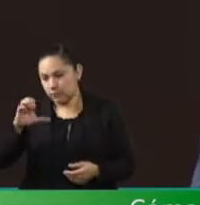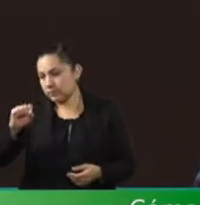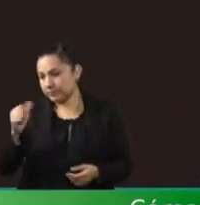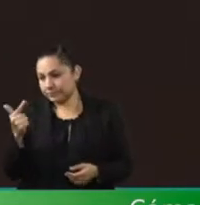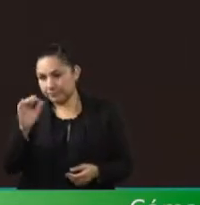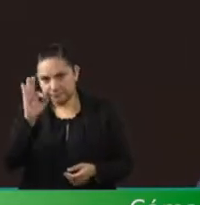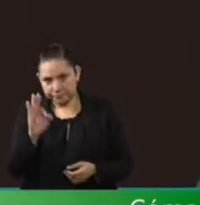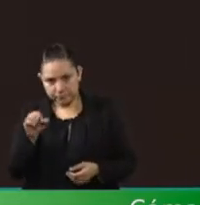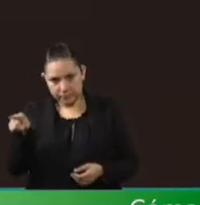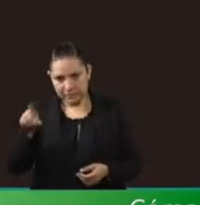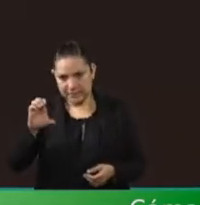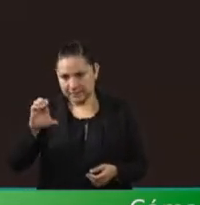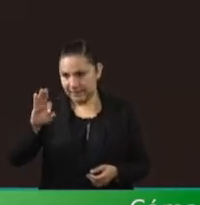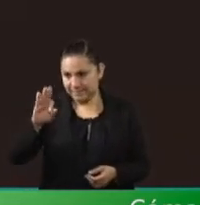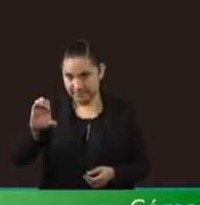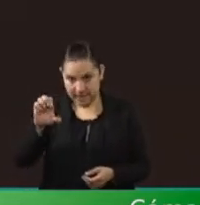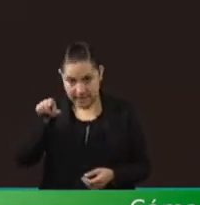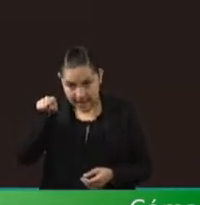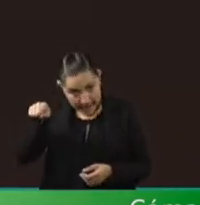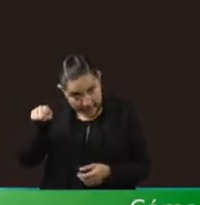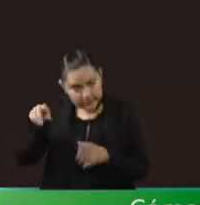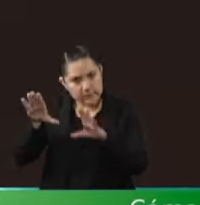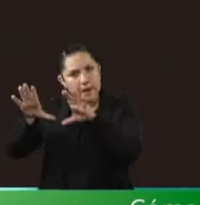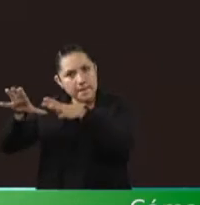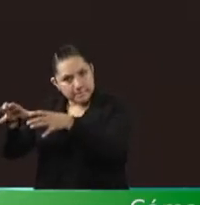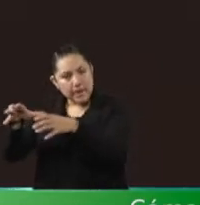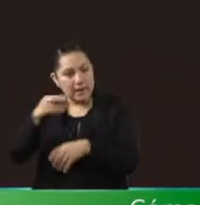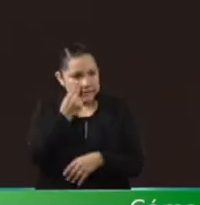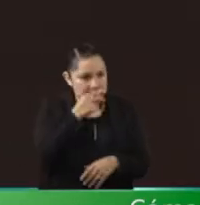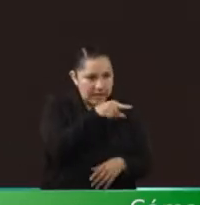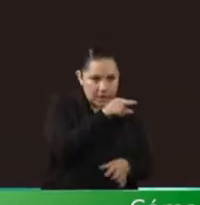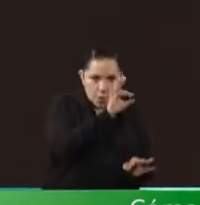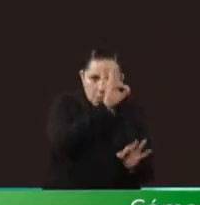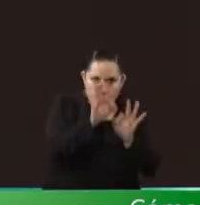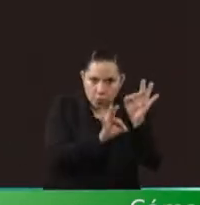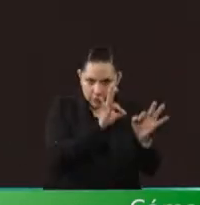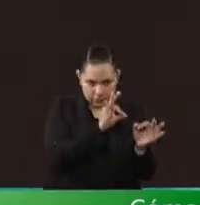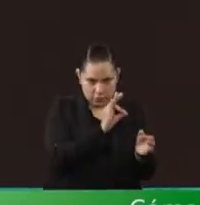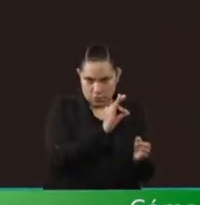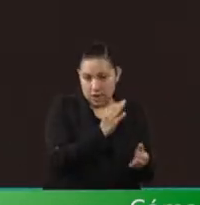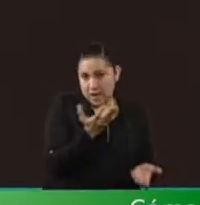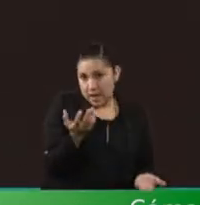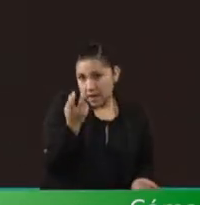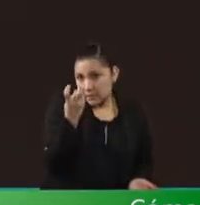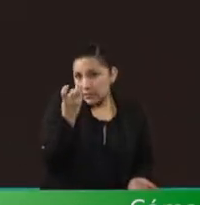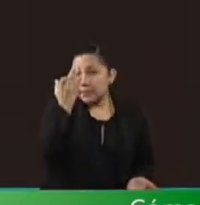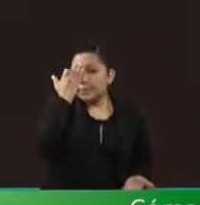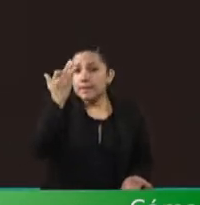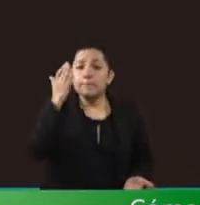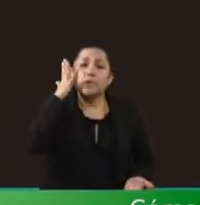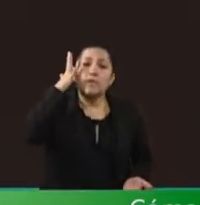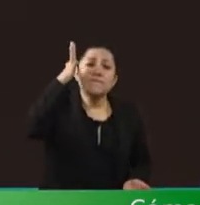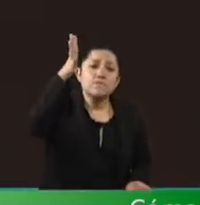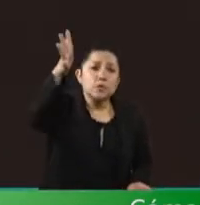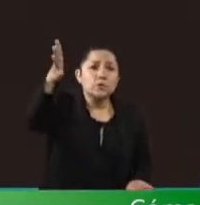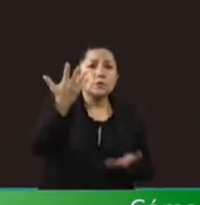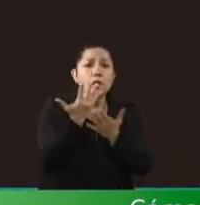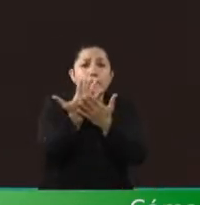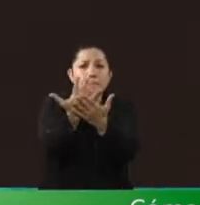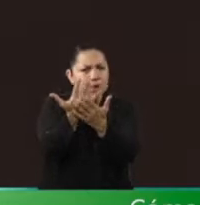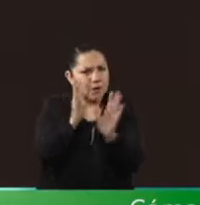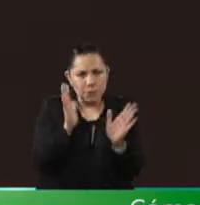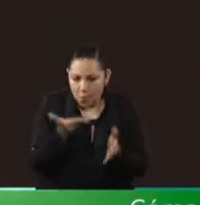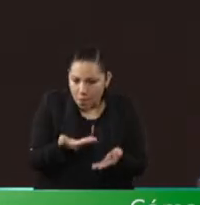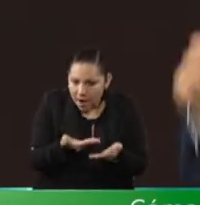CFE con base a esto El futuro es aquí el futuro es ahora la demanda de energía Va a